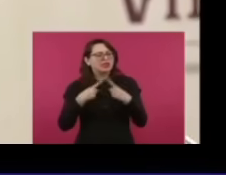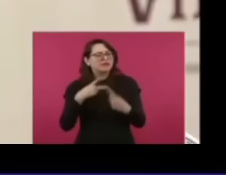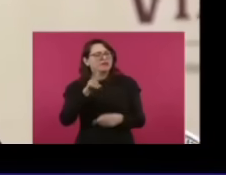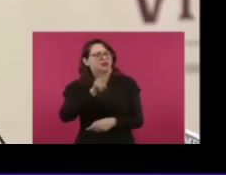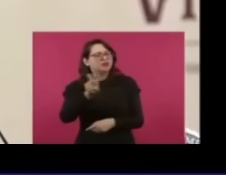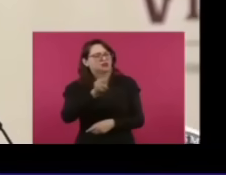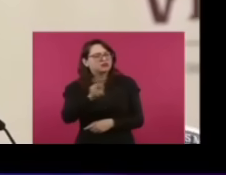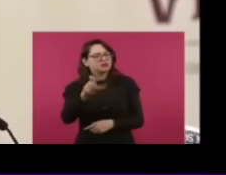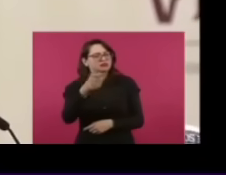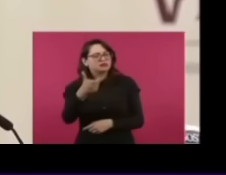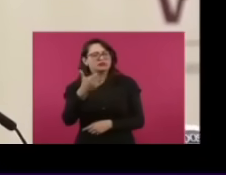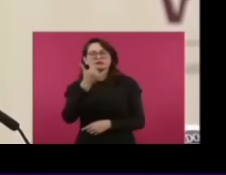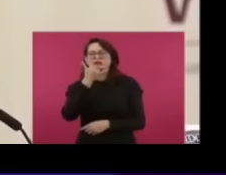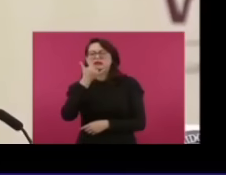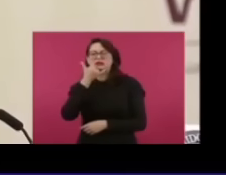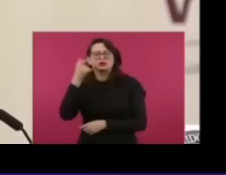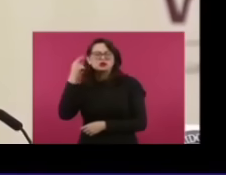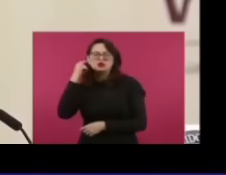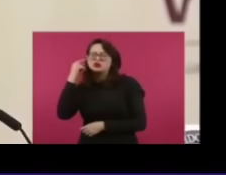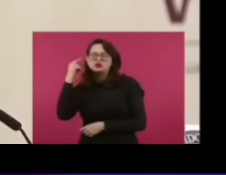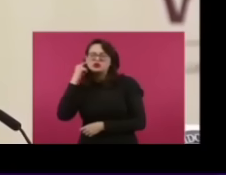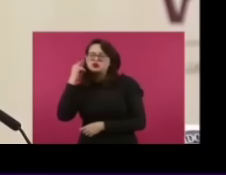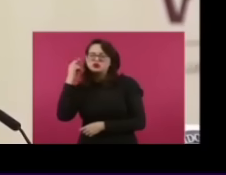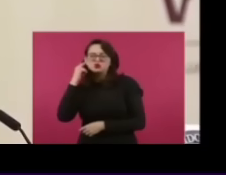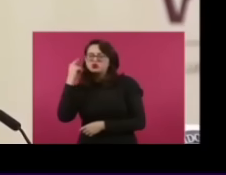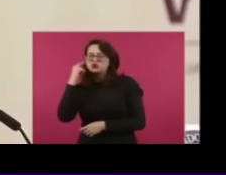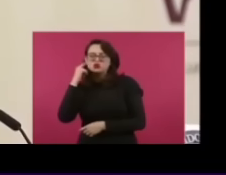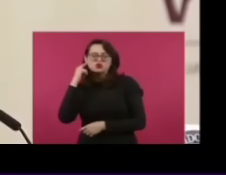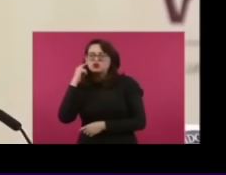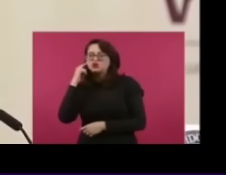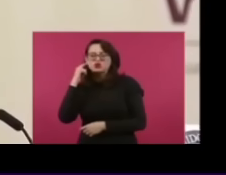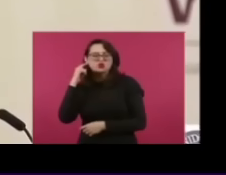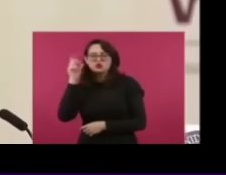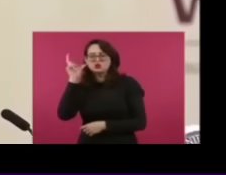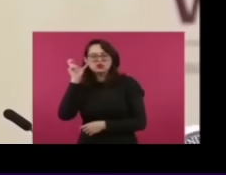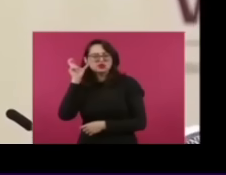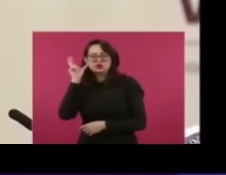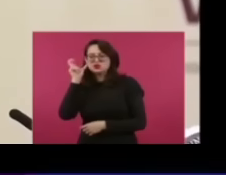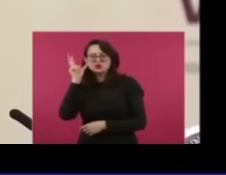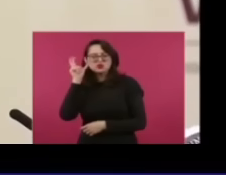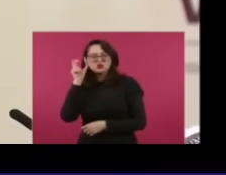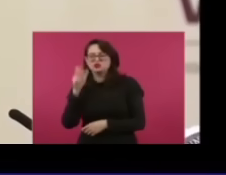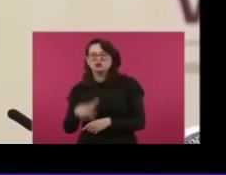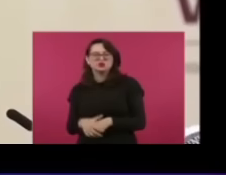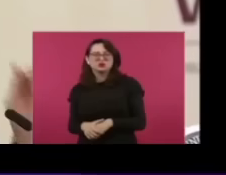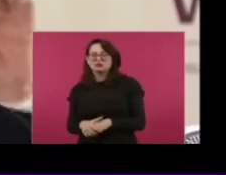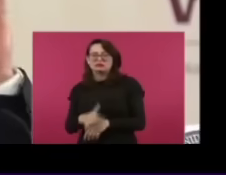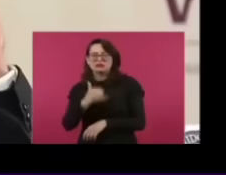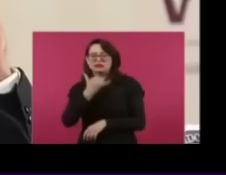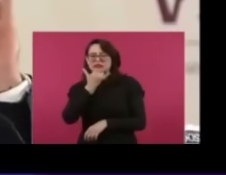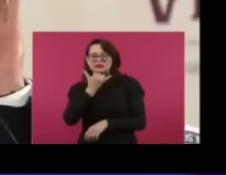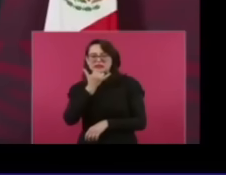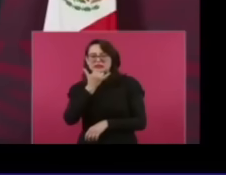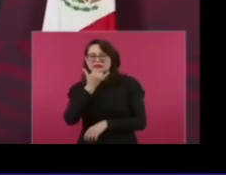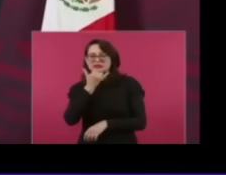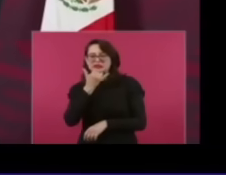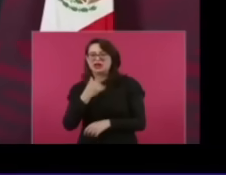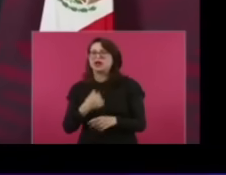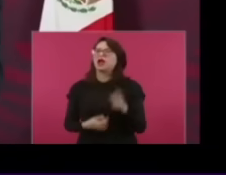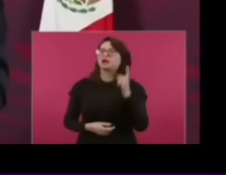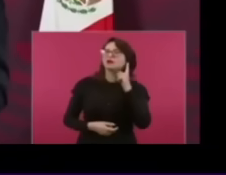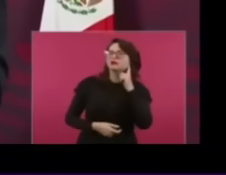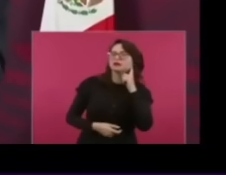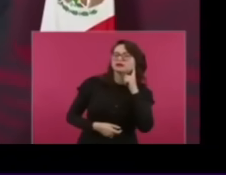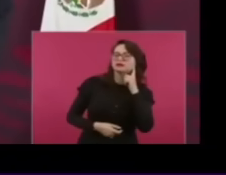Grotesca la manera en cómo quiere sacar provecho de una situación muy lamentable y que causa bastante indignación a